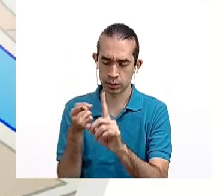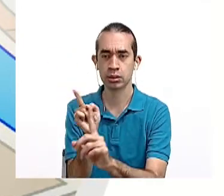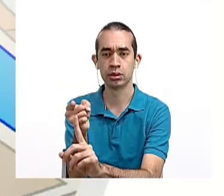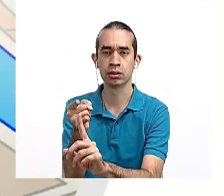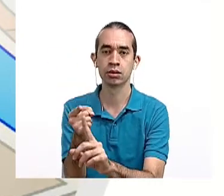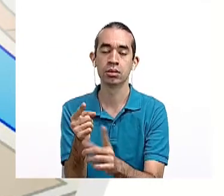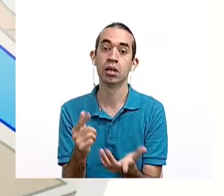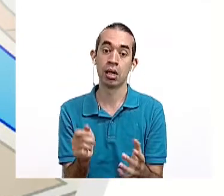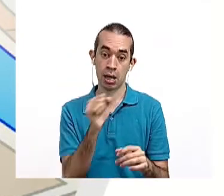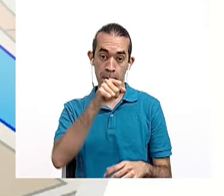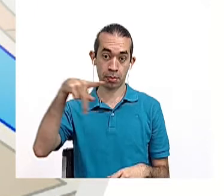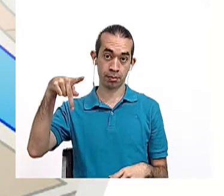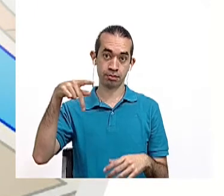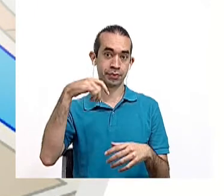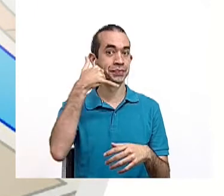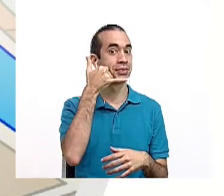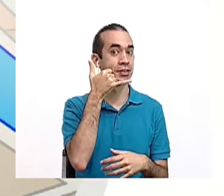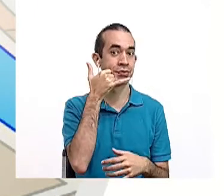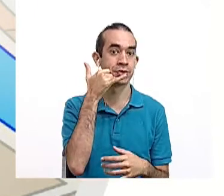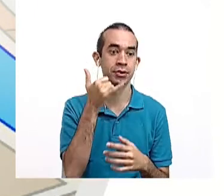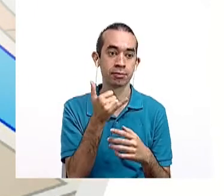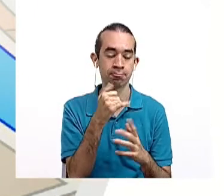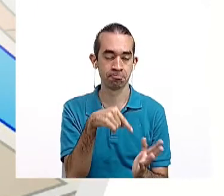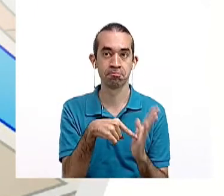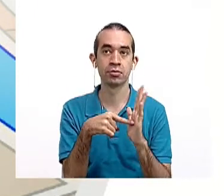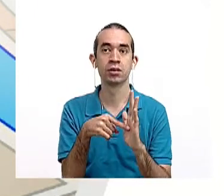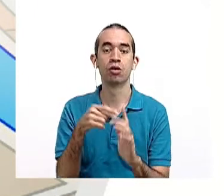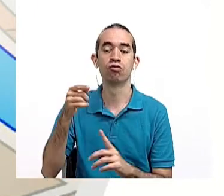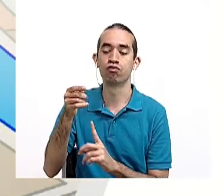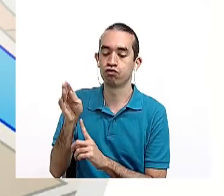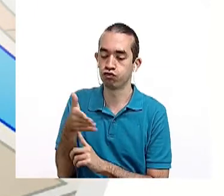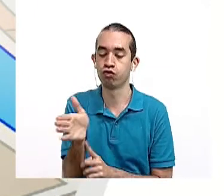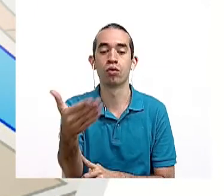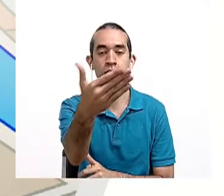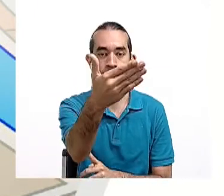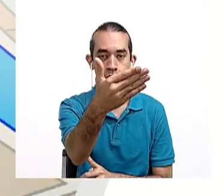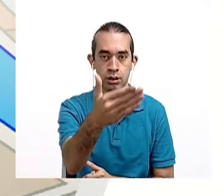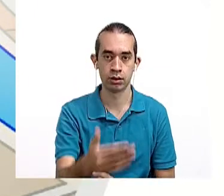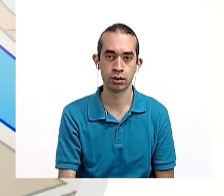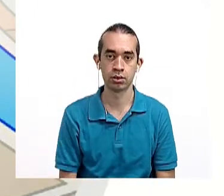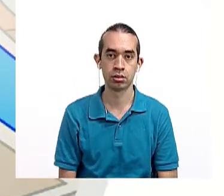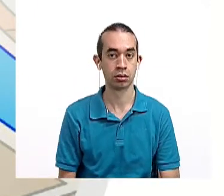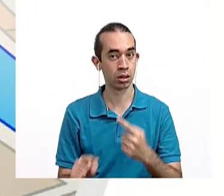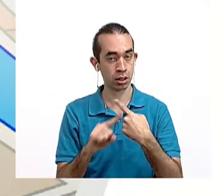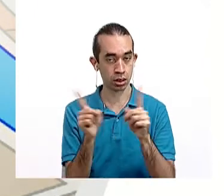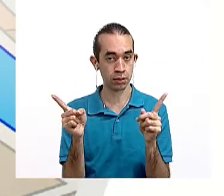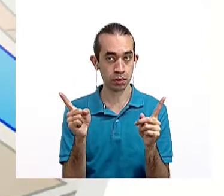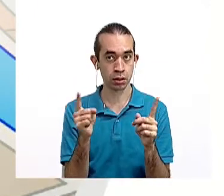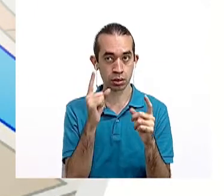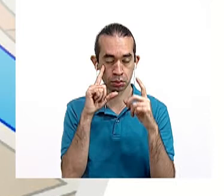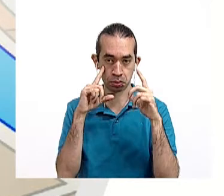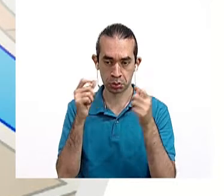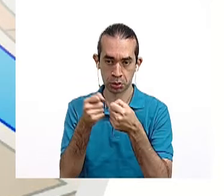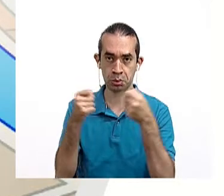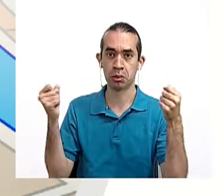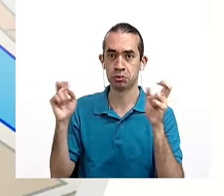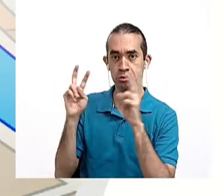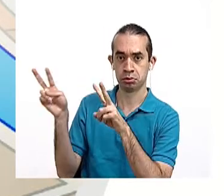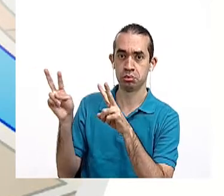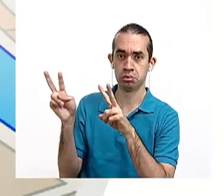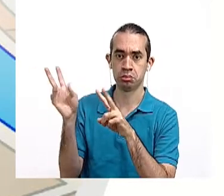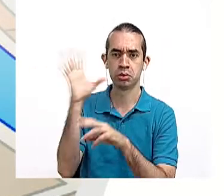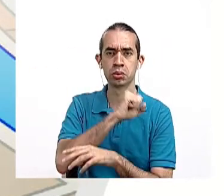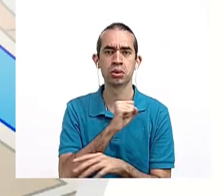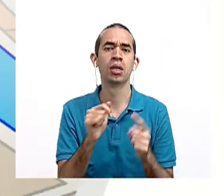las aplicaciones nos muestran una ruta a seguir. Pero cuando vemos la imagen, encontramos